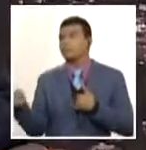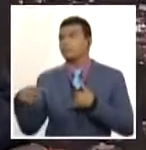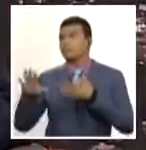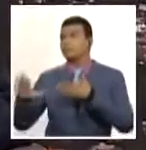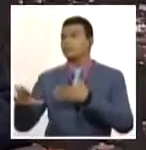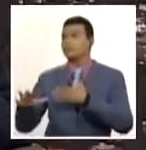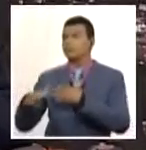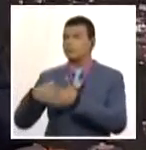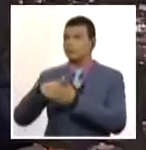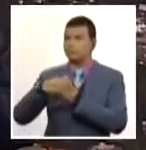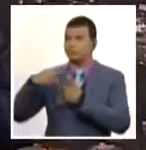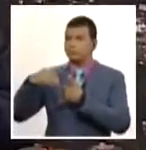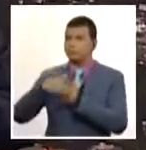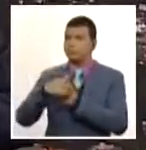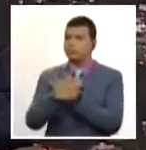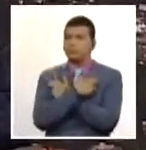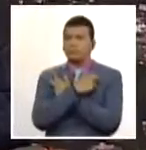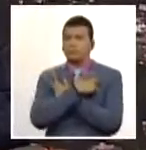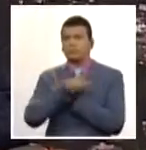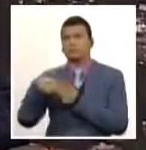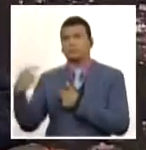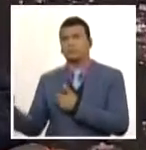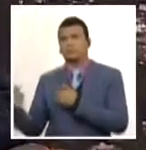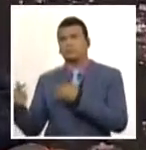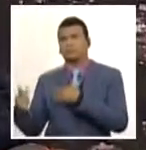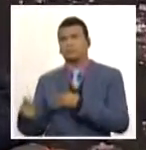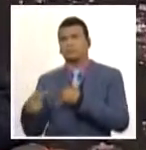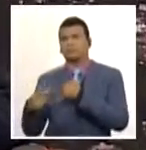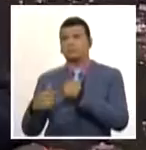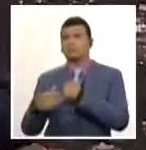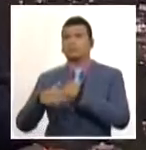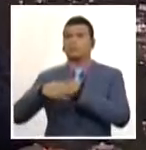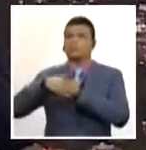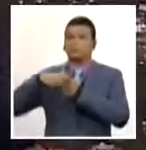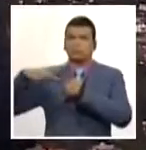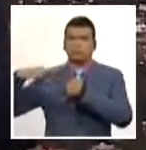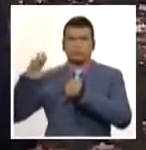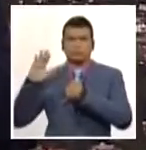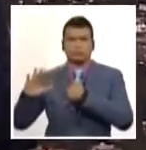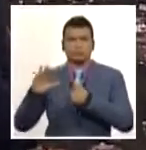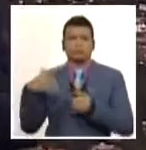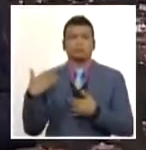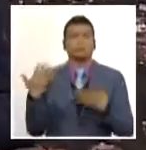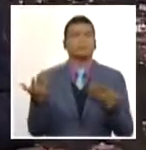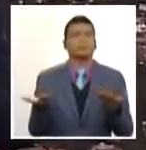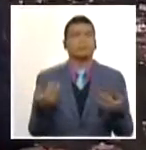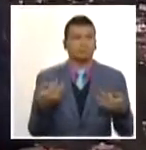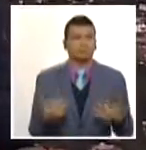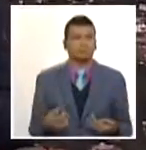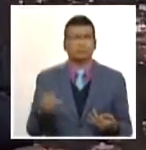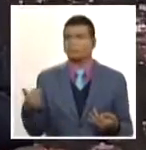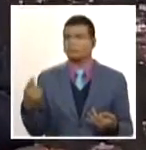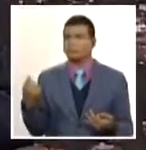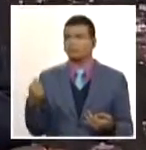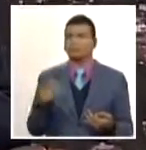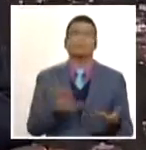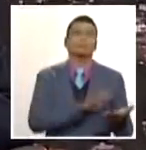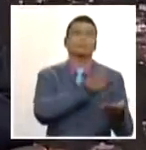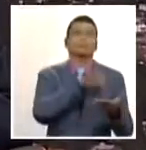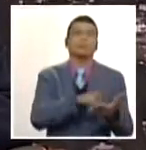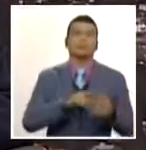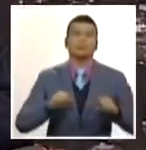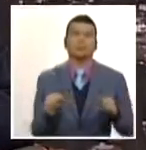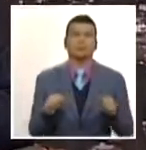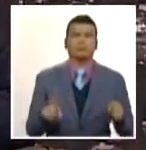es así que para ir a Neiva, que está al otro lado de la cordillera detrás de Palmira, resulta que hay que ir a Bogotá y regresar